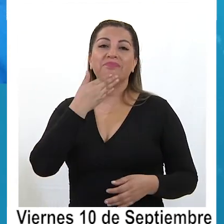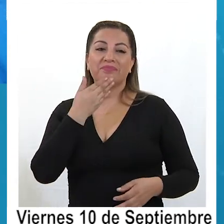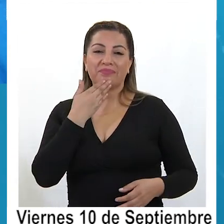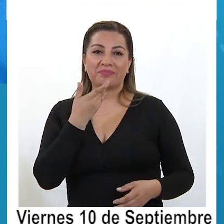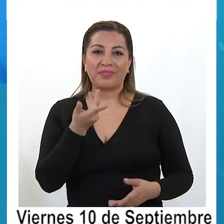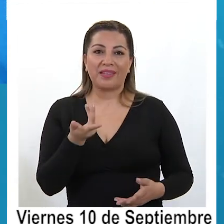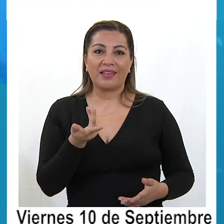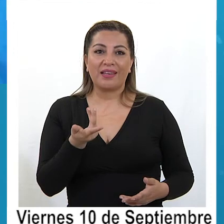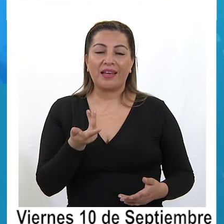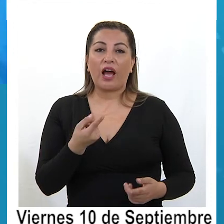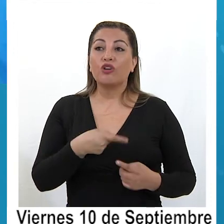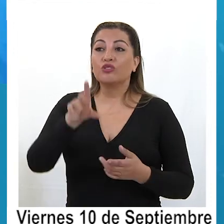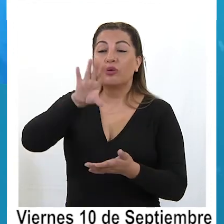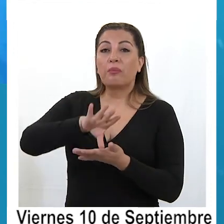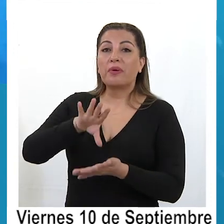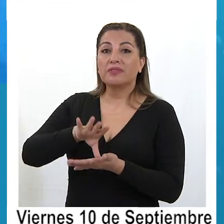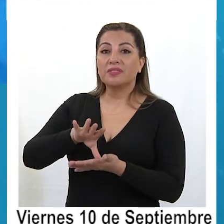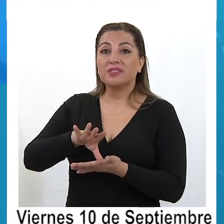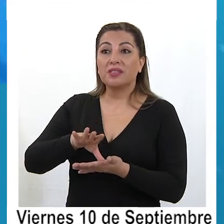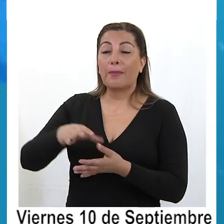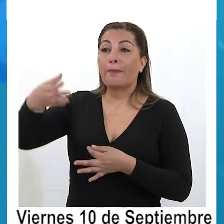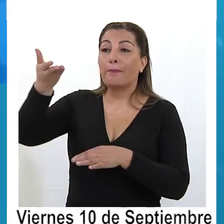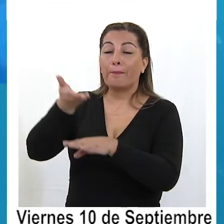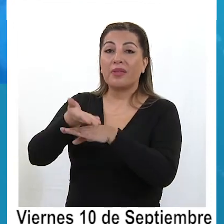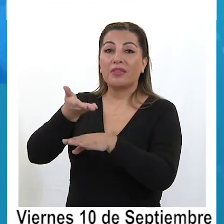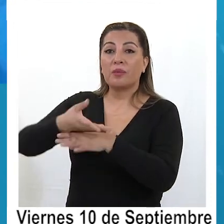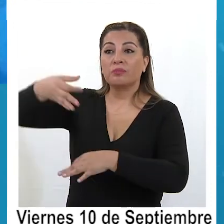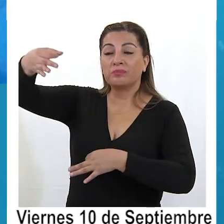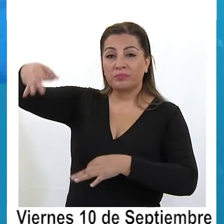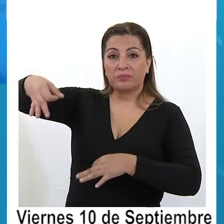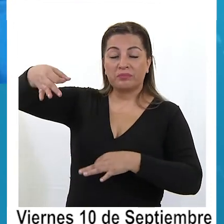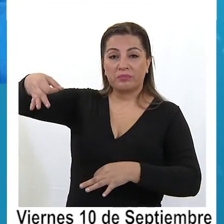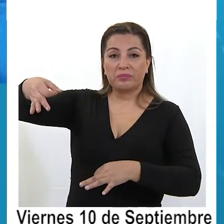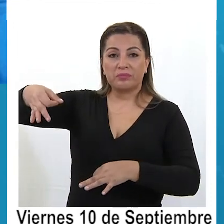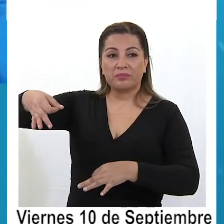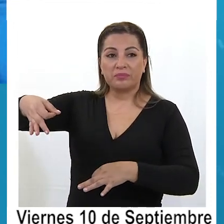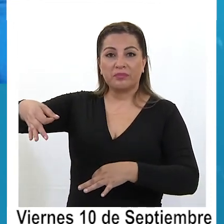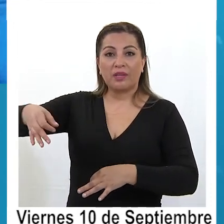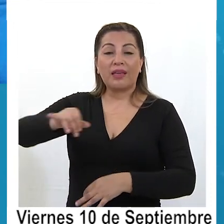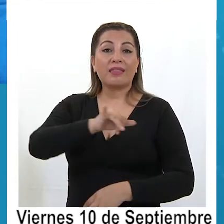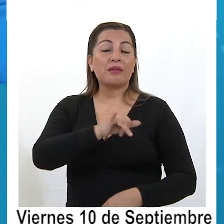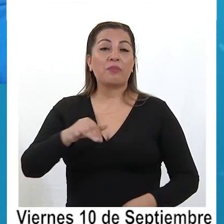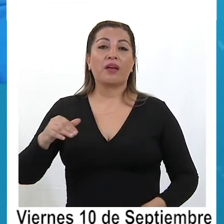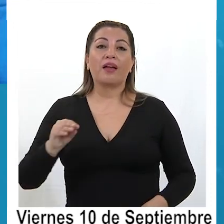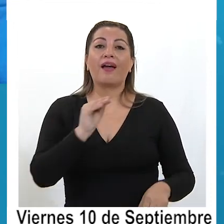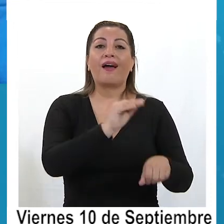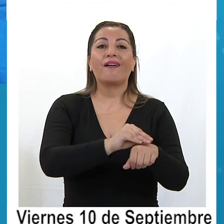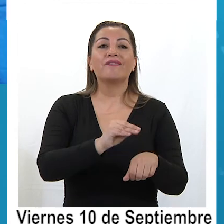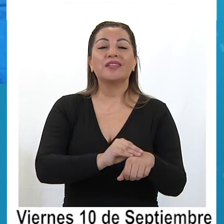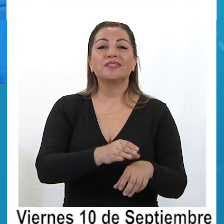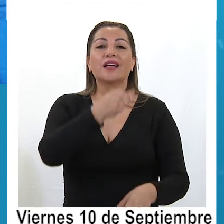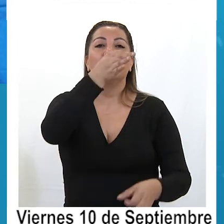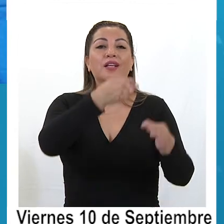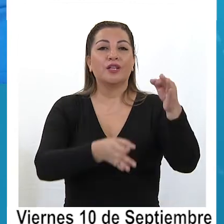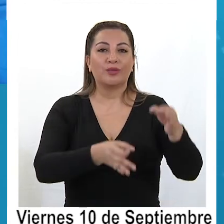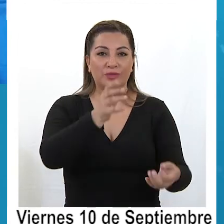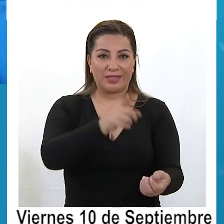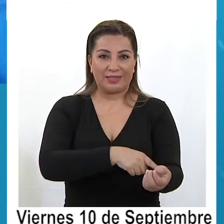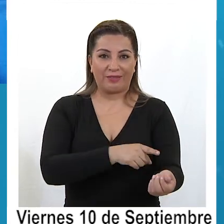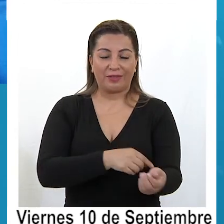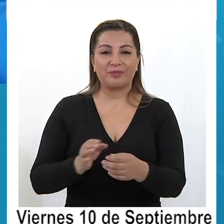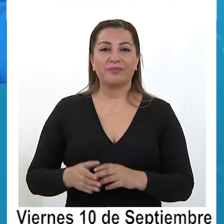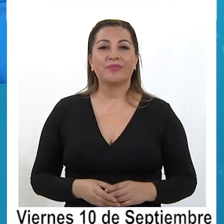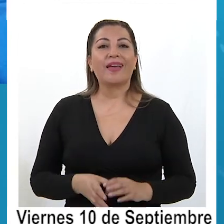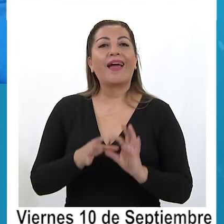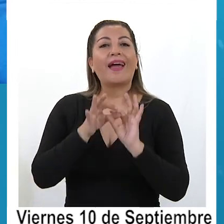los requerimientos a los países cuando vienen indocumentados y paralelamente se le da conocimiento en forma inmediata al Tribunal de Familia sobre esta situación. Muchas